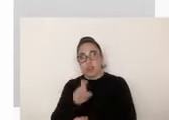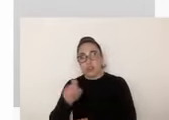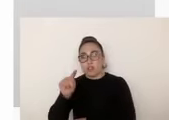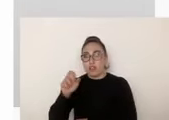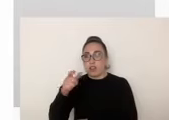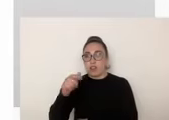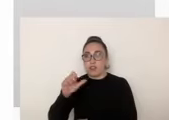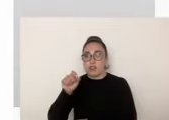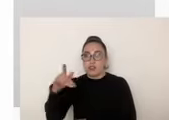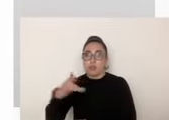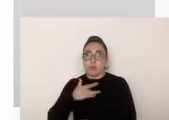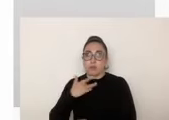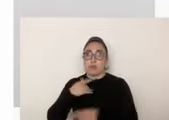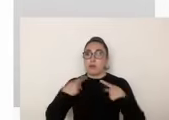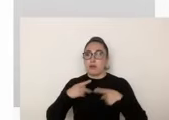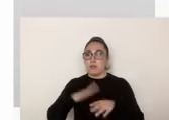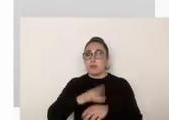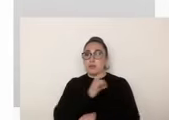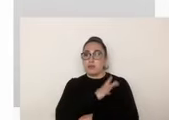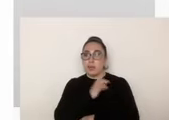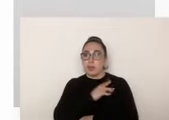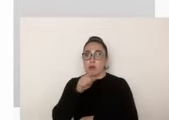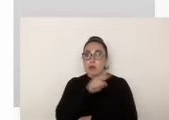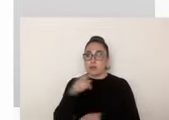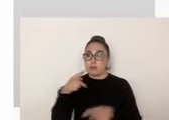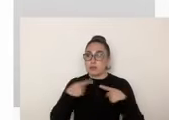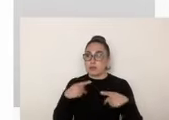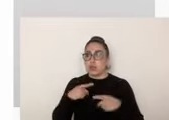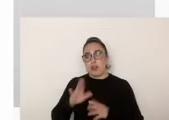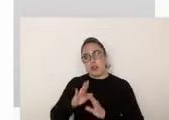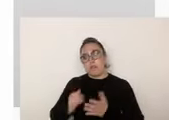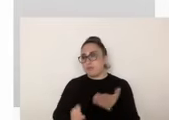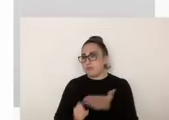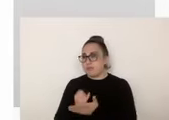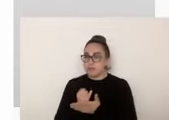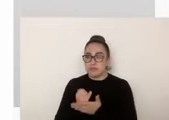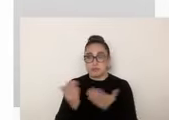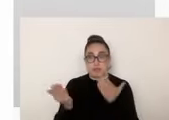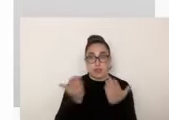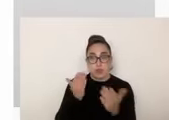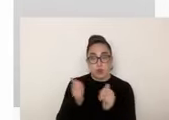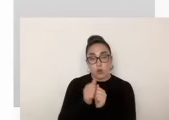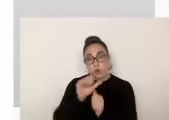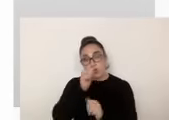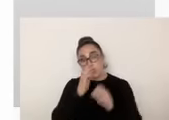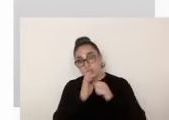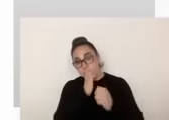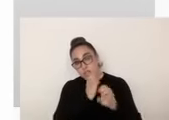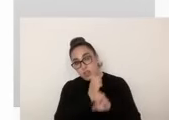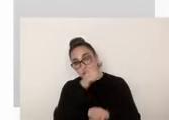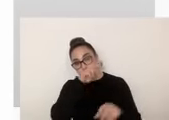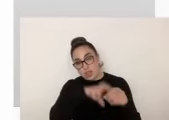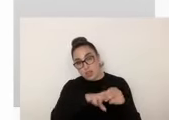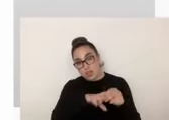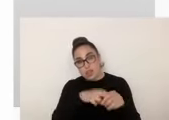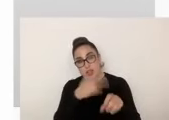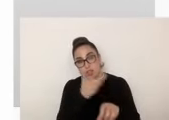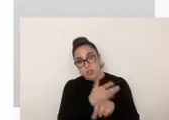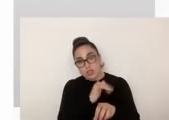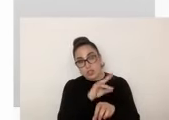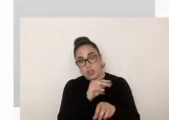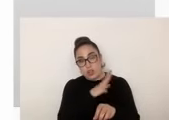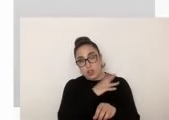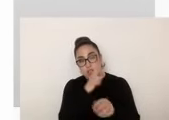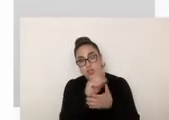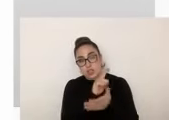muerte. No puedes hacer una comparación entre estados que la tienen y estados que no la tienen. Además, hay estados que la tienen y durante años no